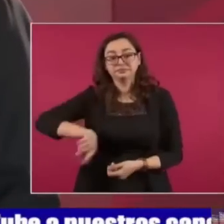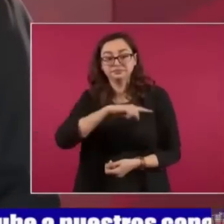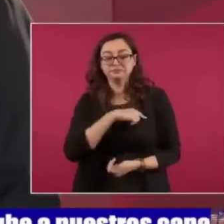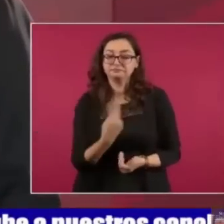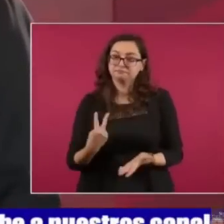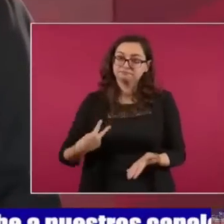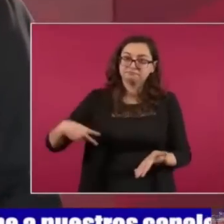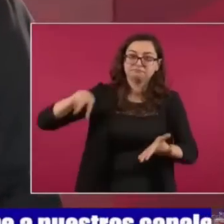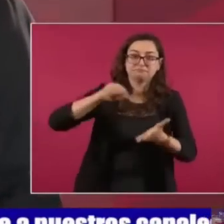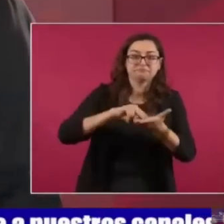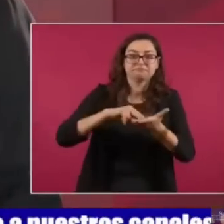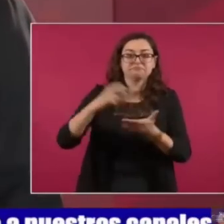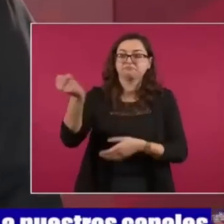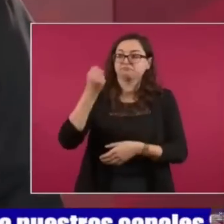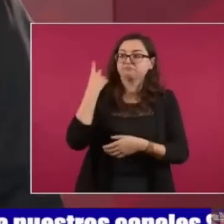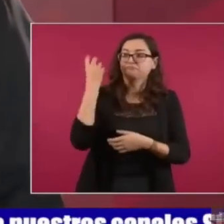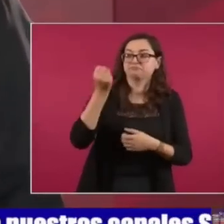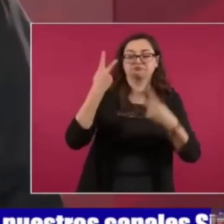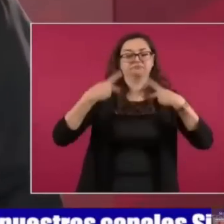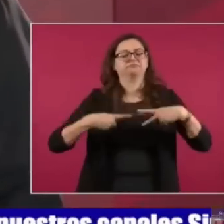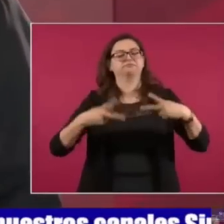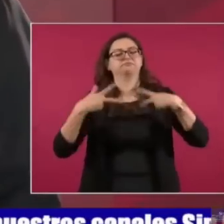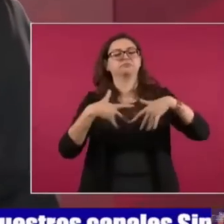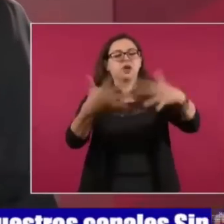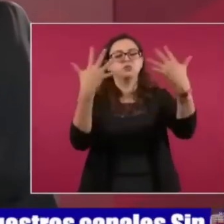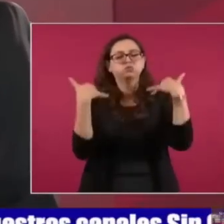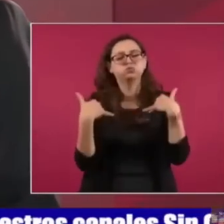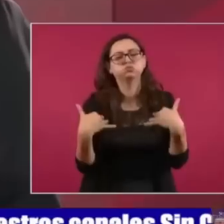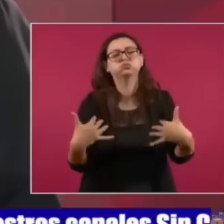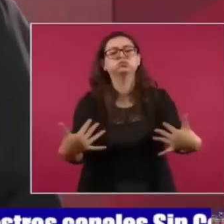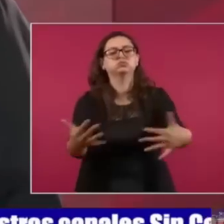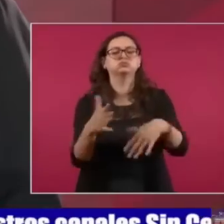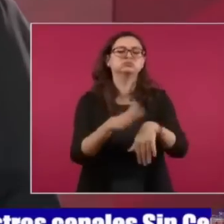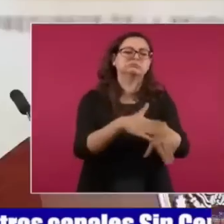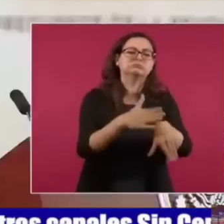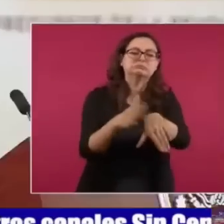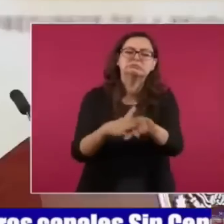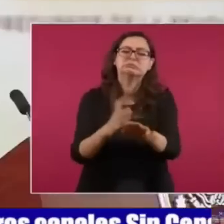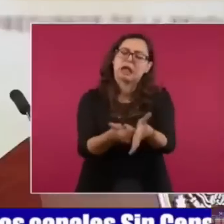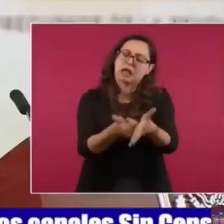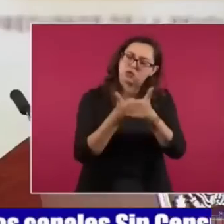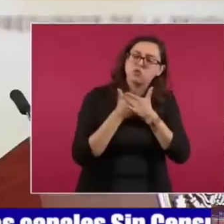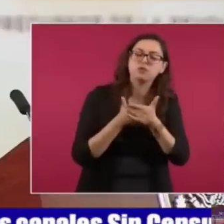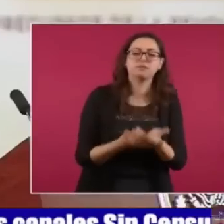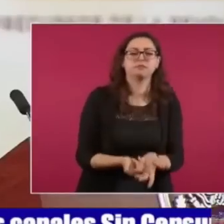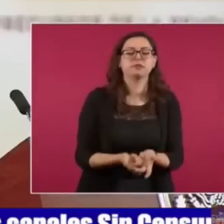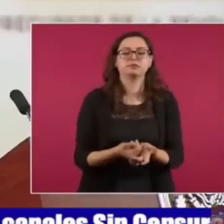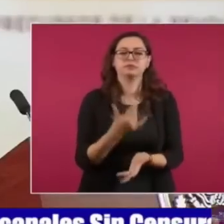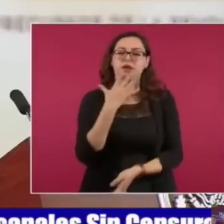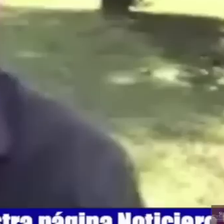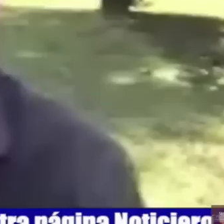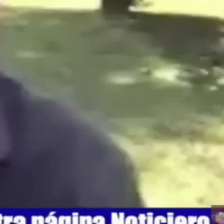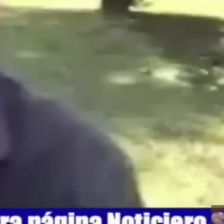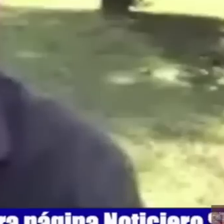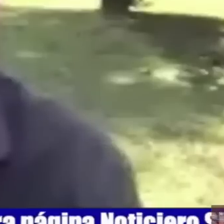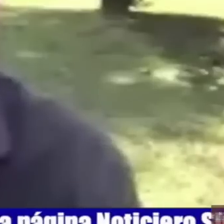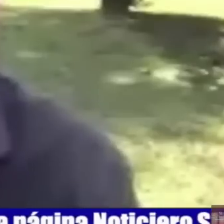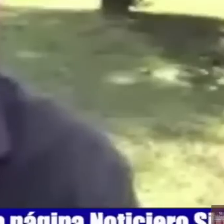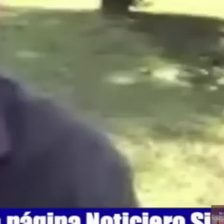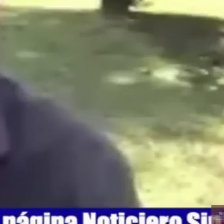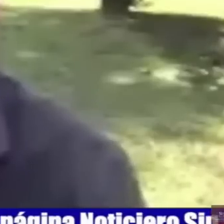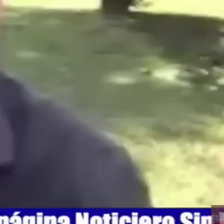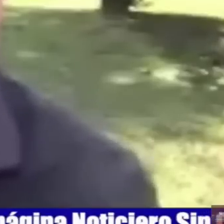medios corporativos mexicanos ha topado con algo más importante que el